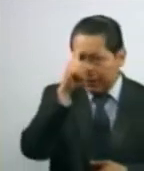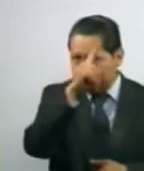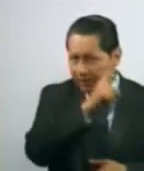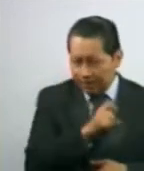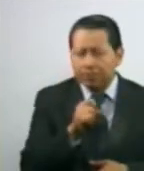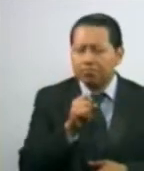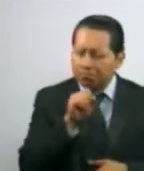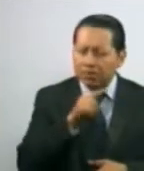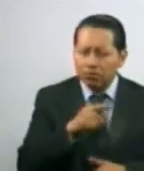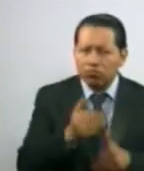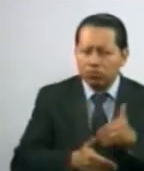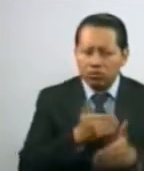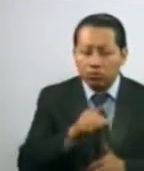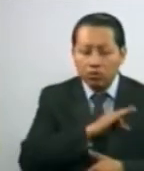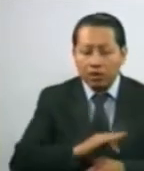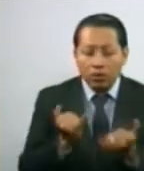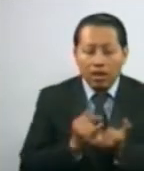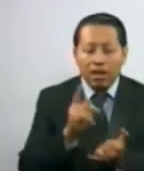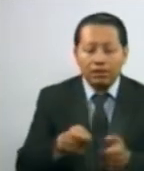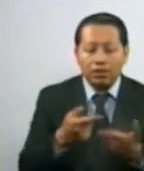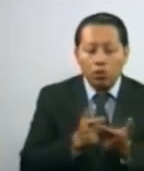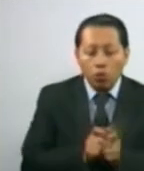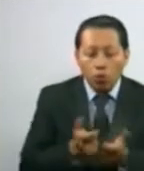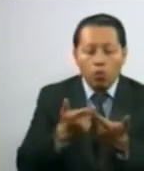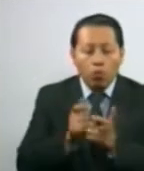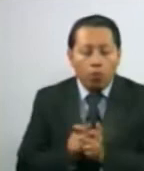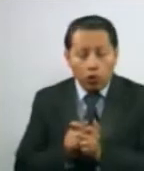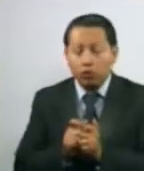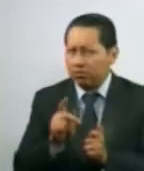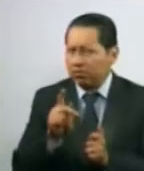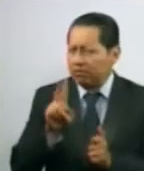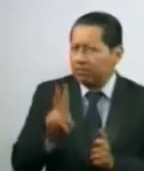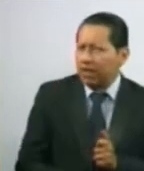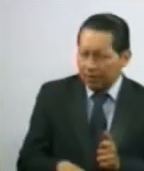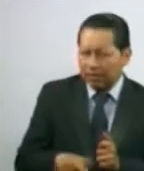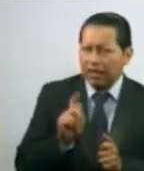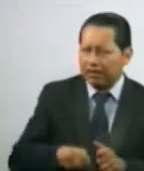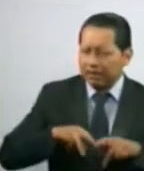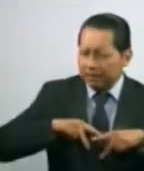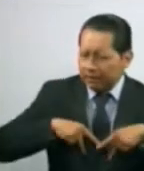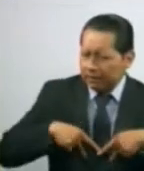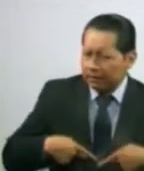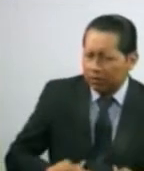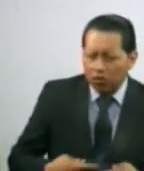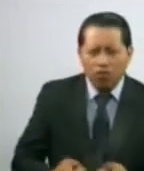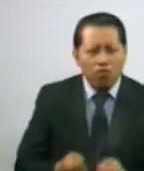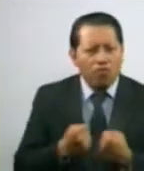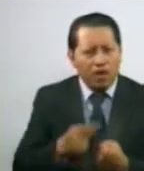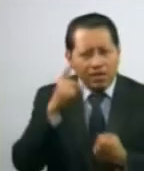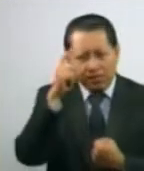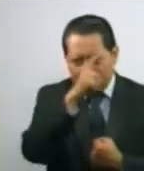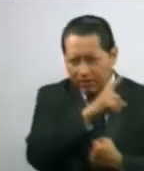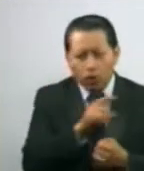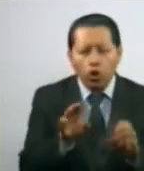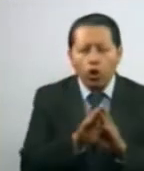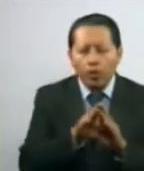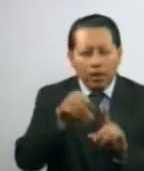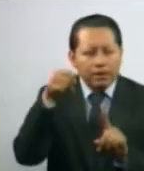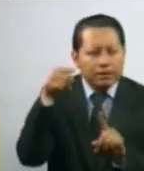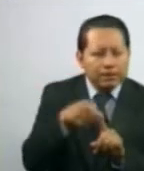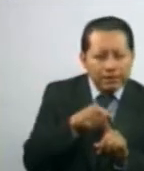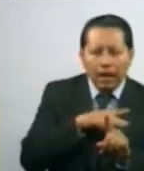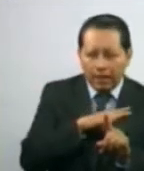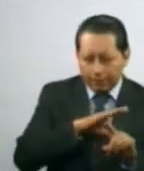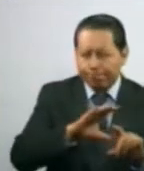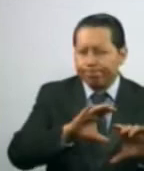atención prioritaria a grupos que se encuentran en las peores condiciones de vulnerabilidad con un enfoque